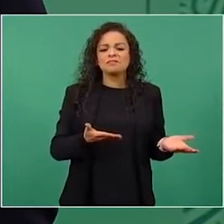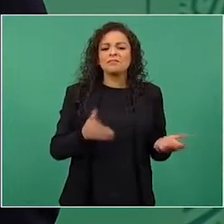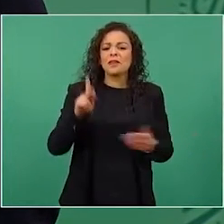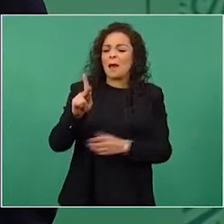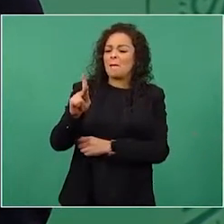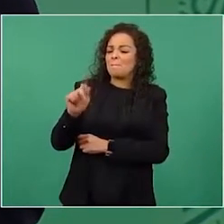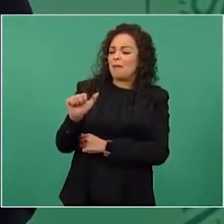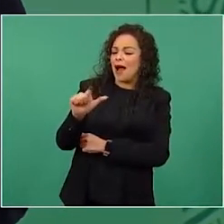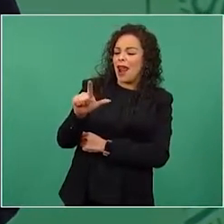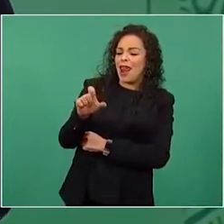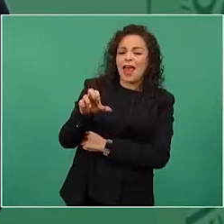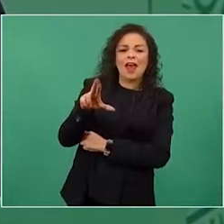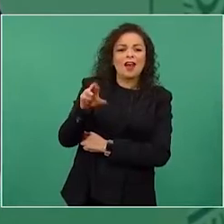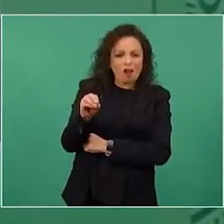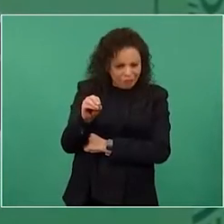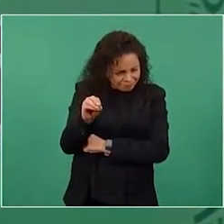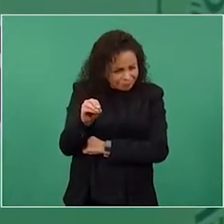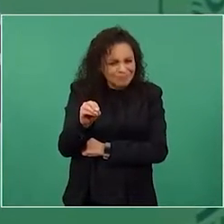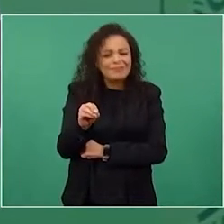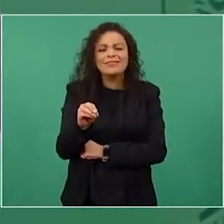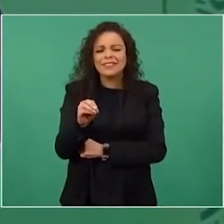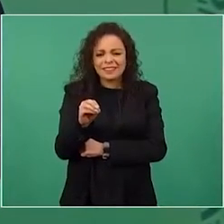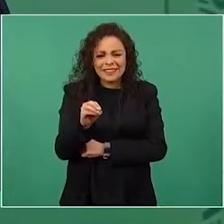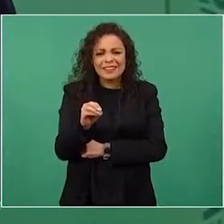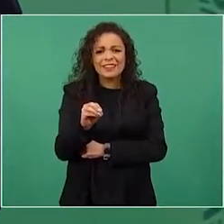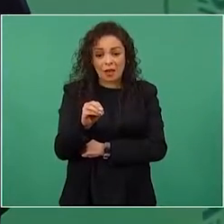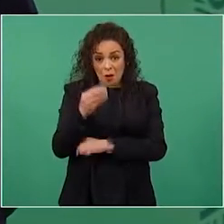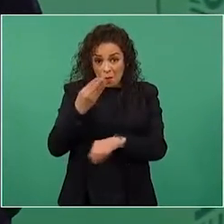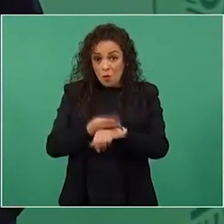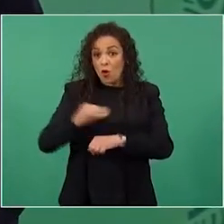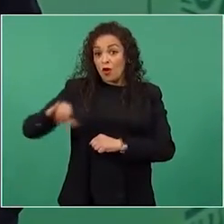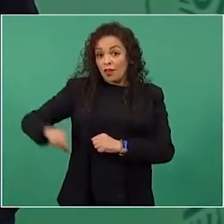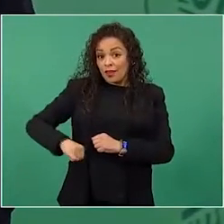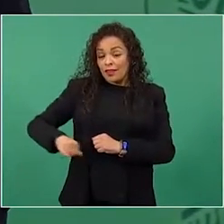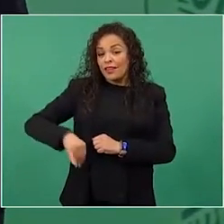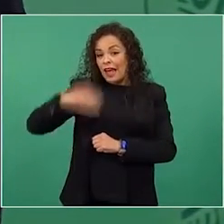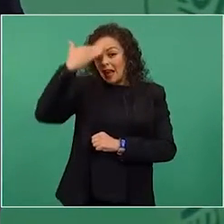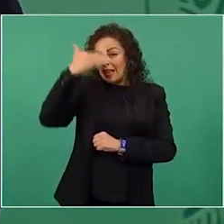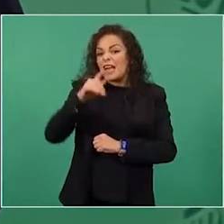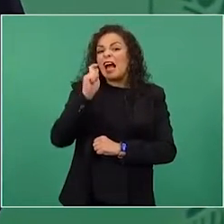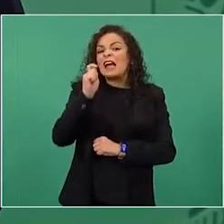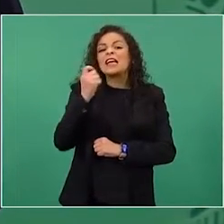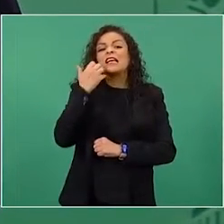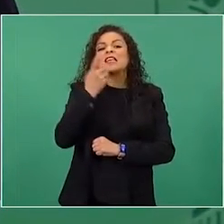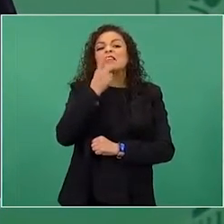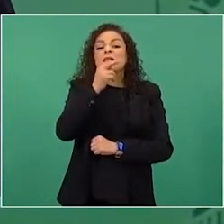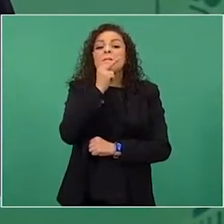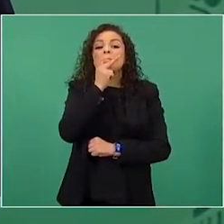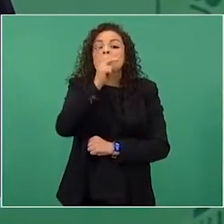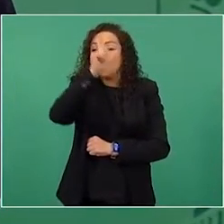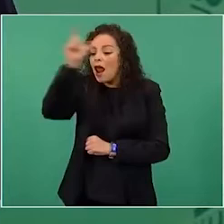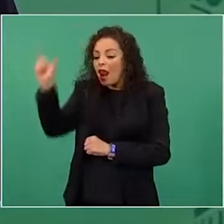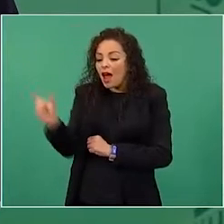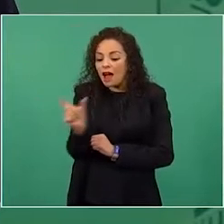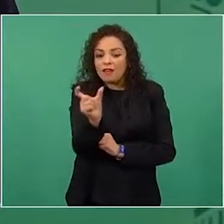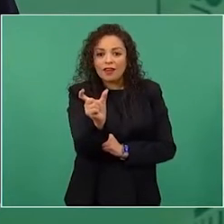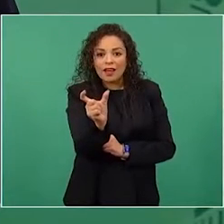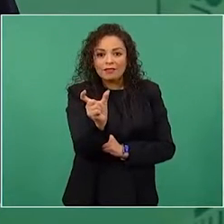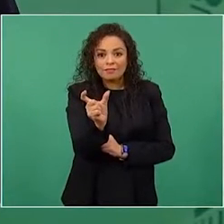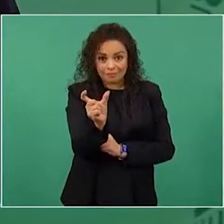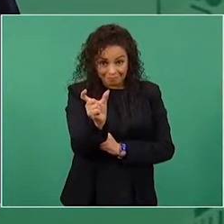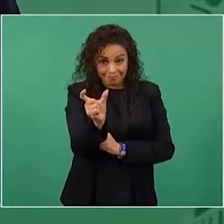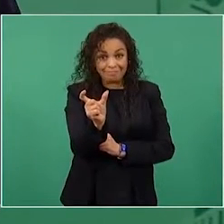es interesante ver el significado de las palabras, de los términos.